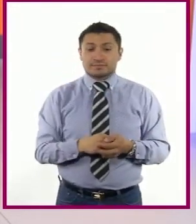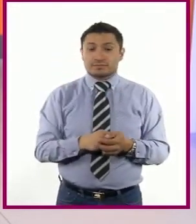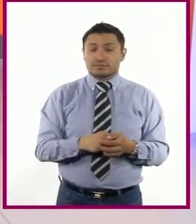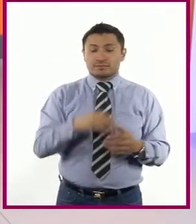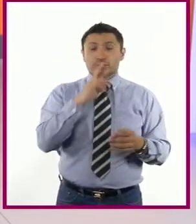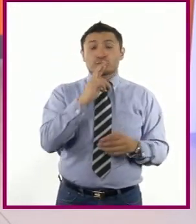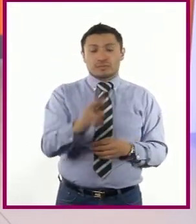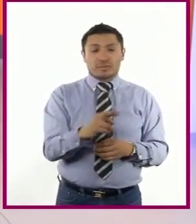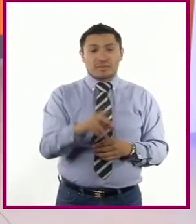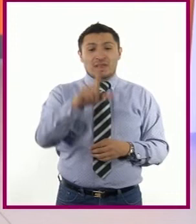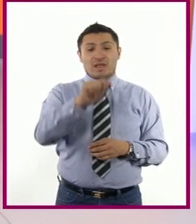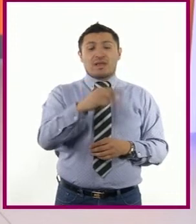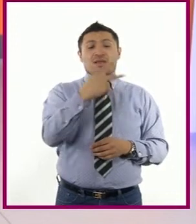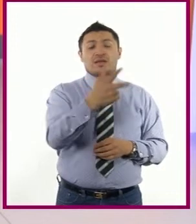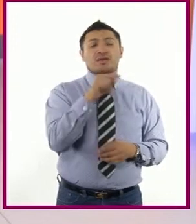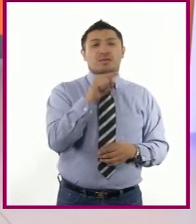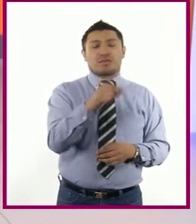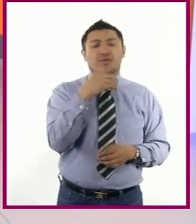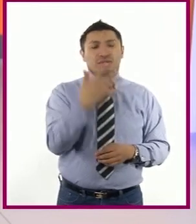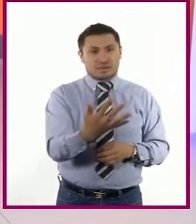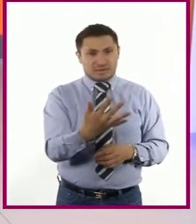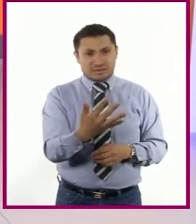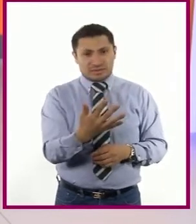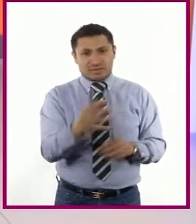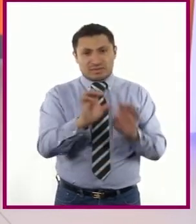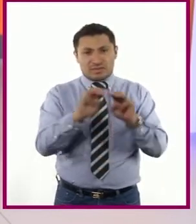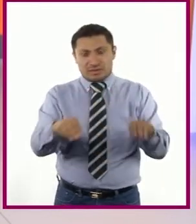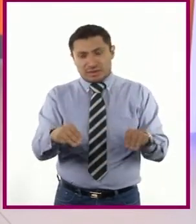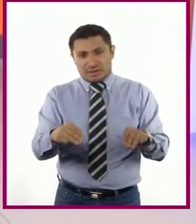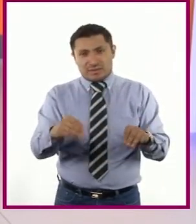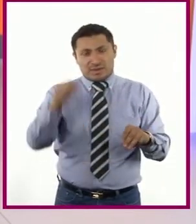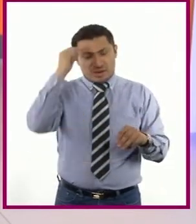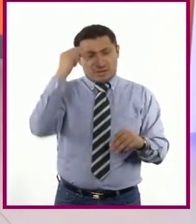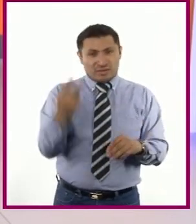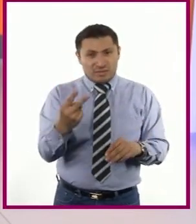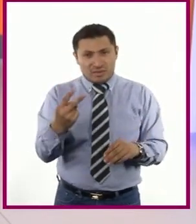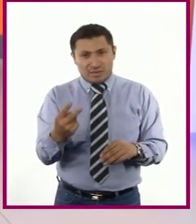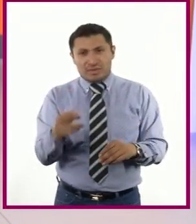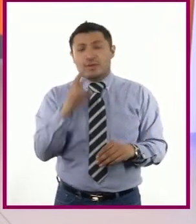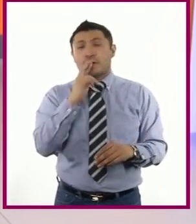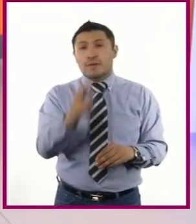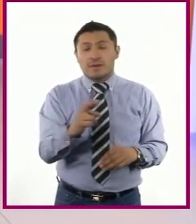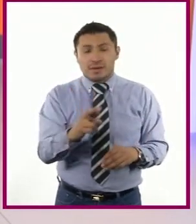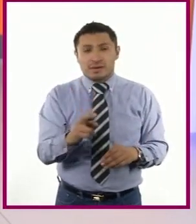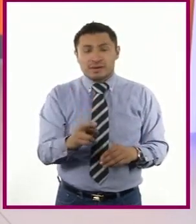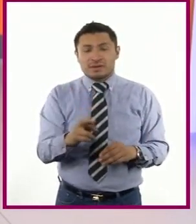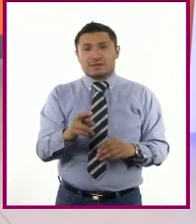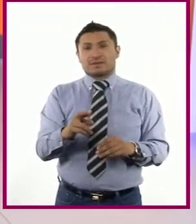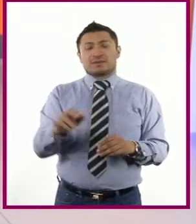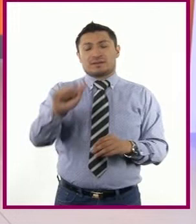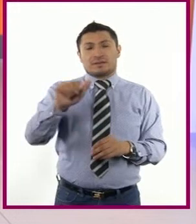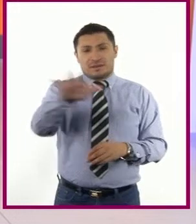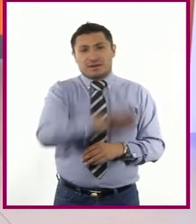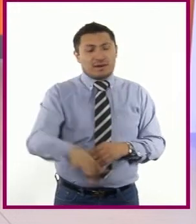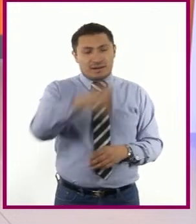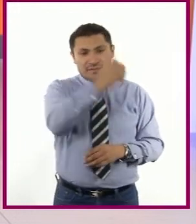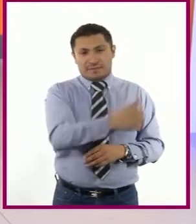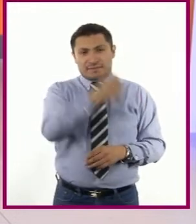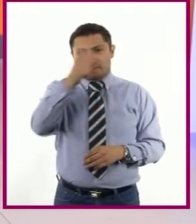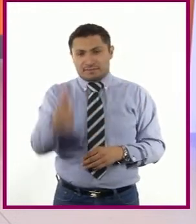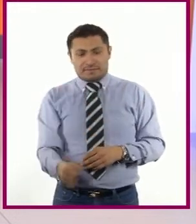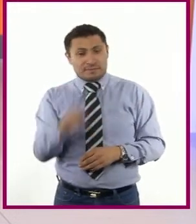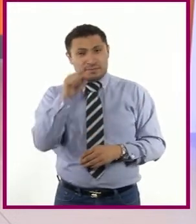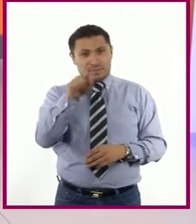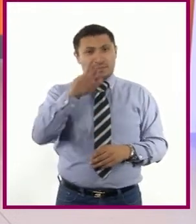es 78.5 centímetros cuadrados, que corresponden al área de cada círculo. Tengan